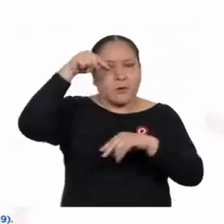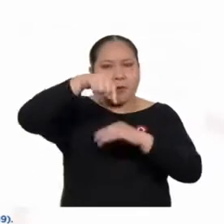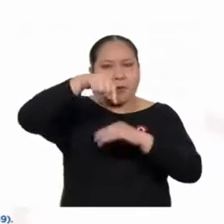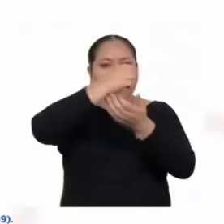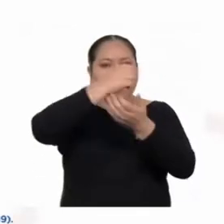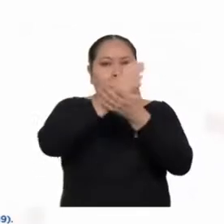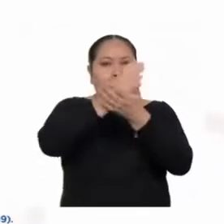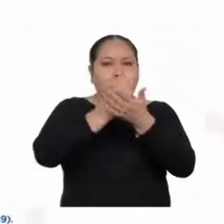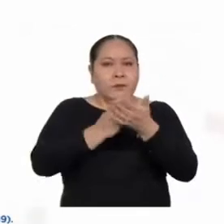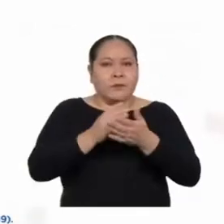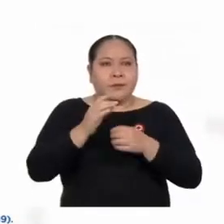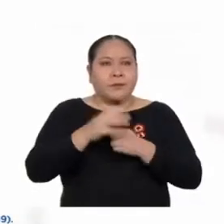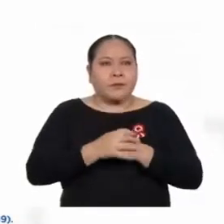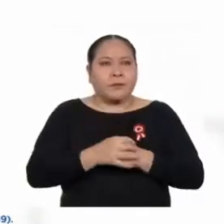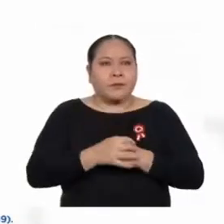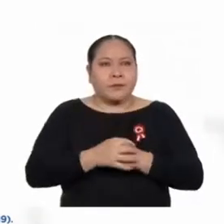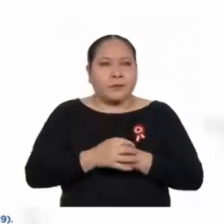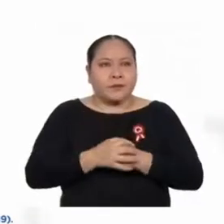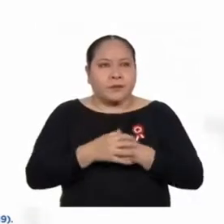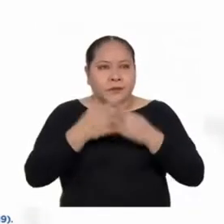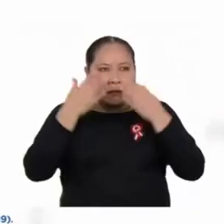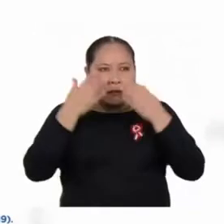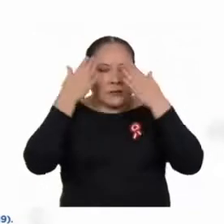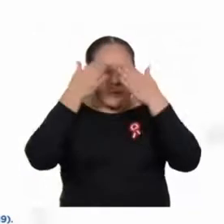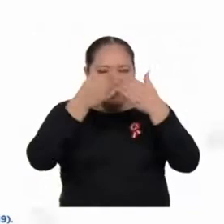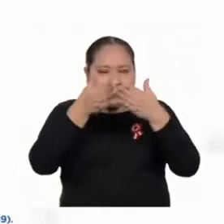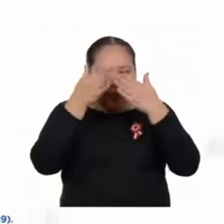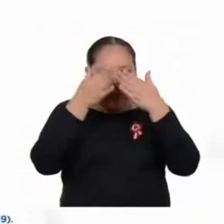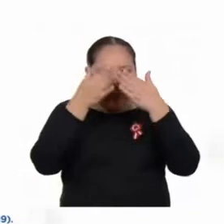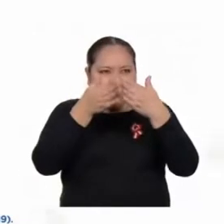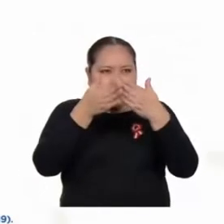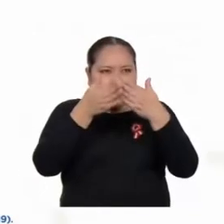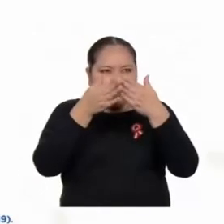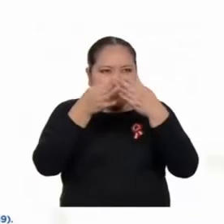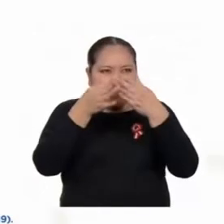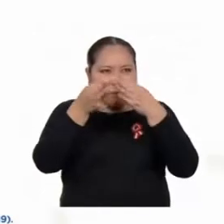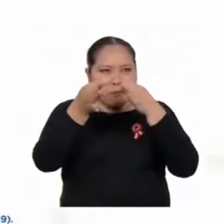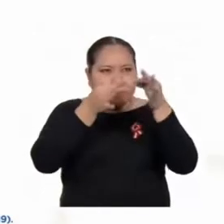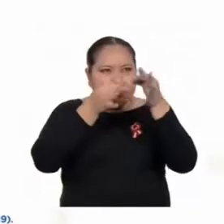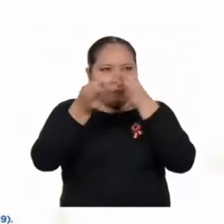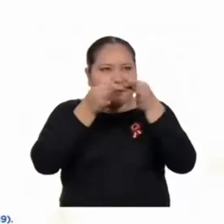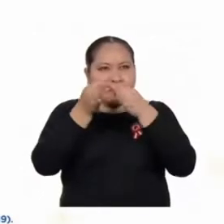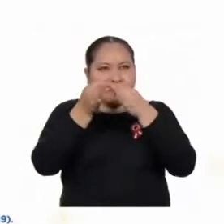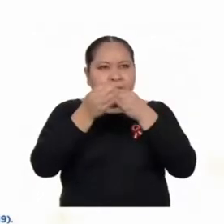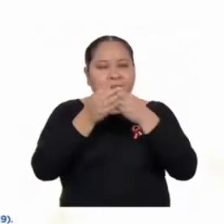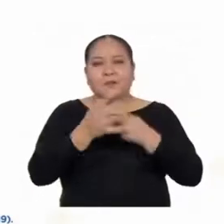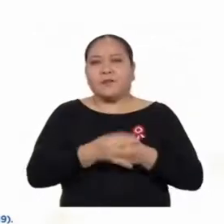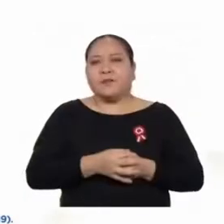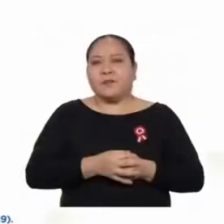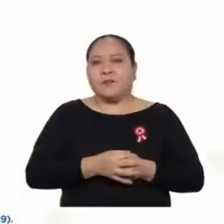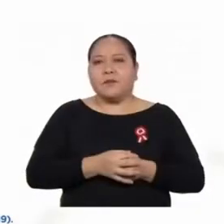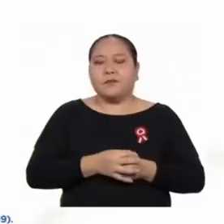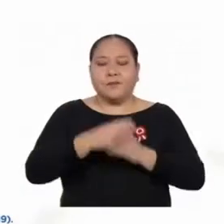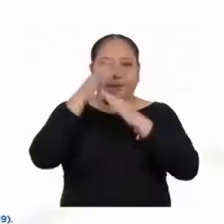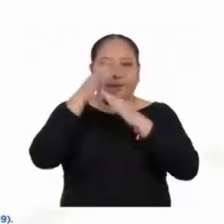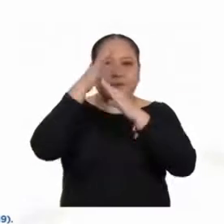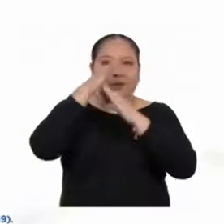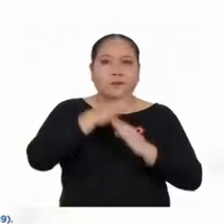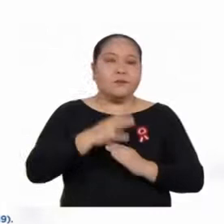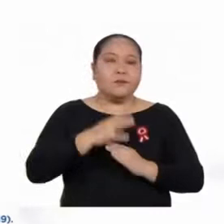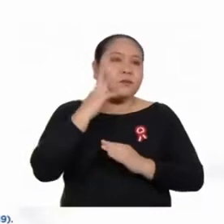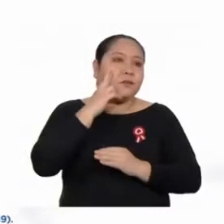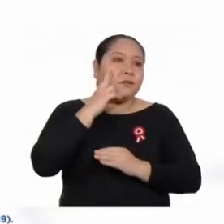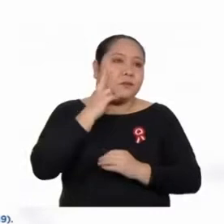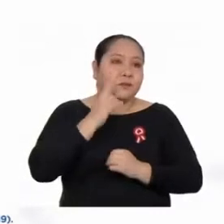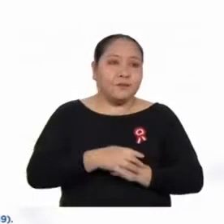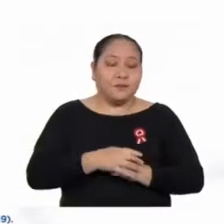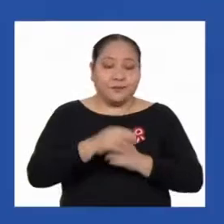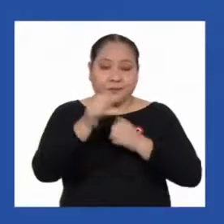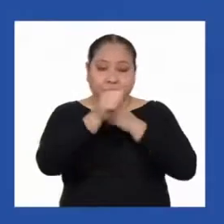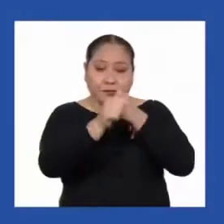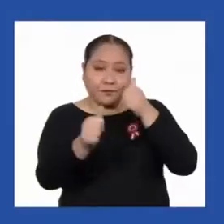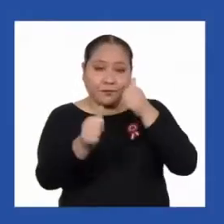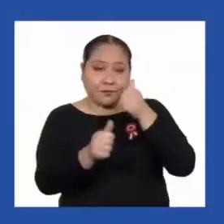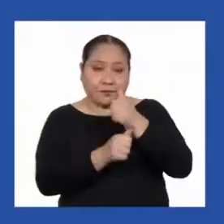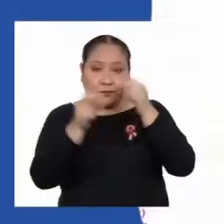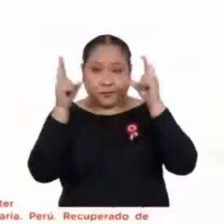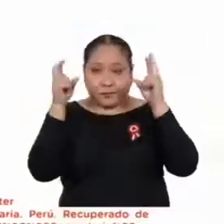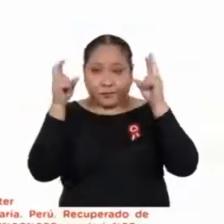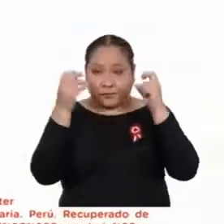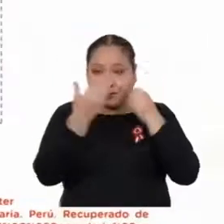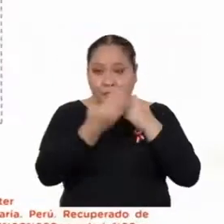párrafo? Definitivamente habla de los efectos de la discriminación racial. El subtema sería